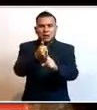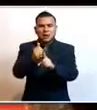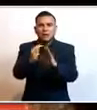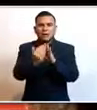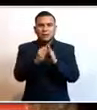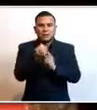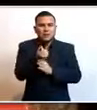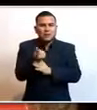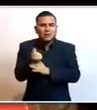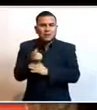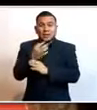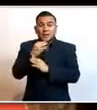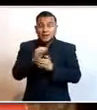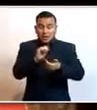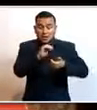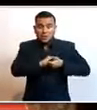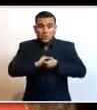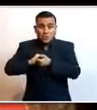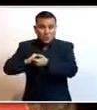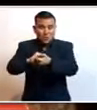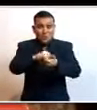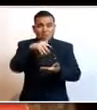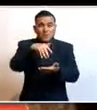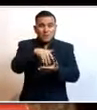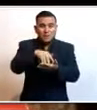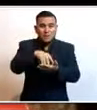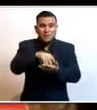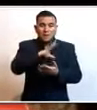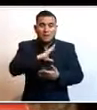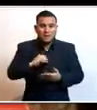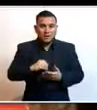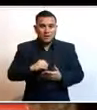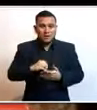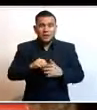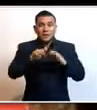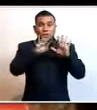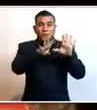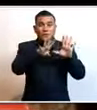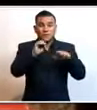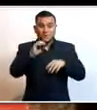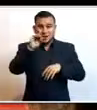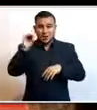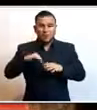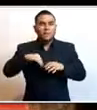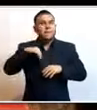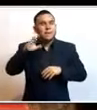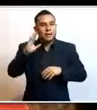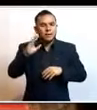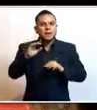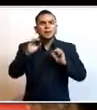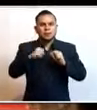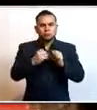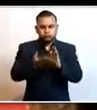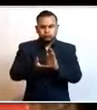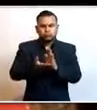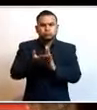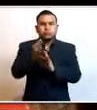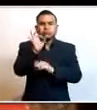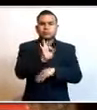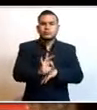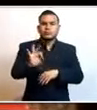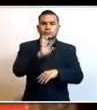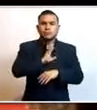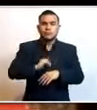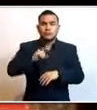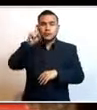Si todos nos unimos, los salvadoreños buenos, que somos el 90 y pico%, estoy seguro que vamos a salir adelante.